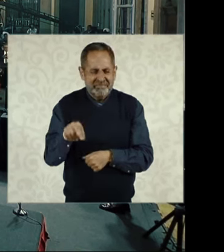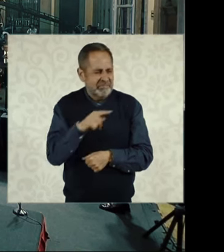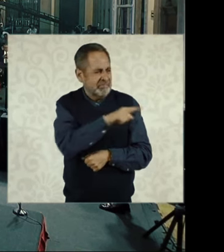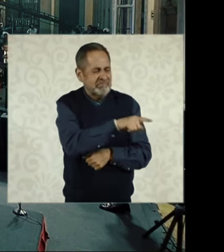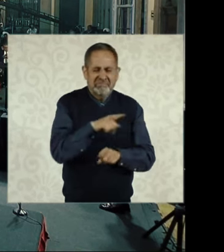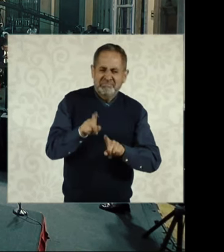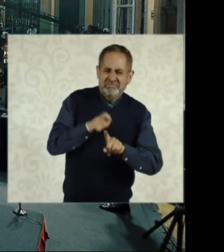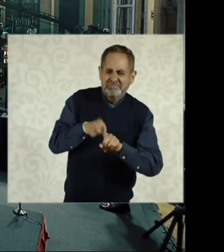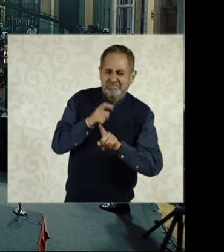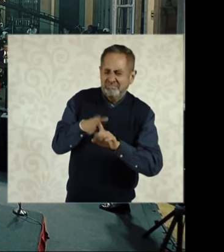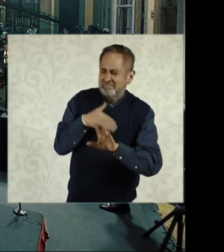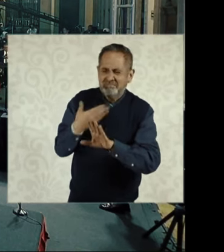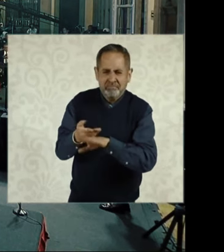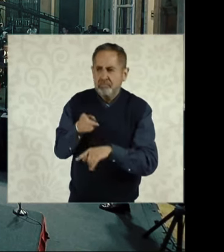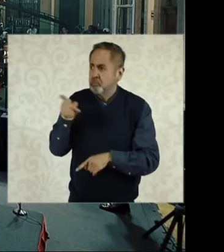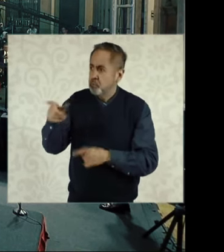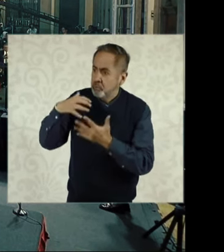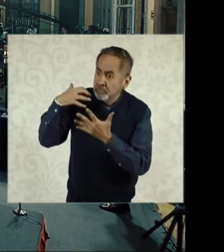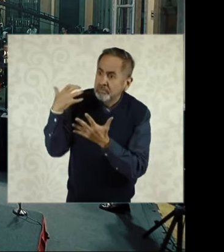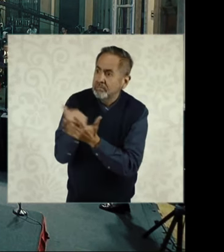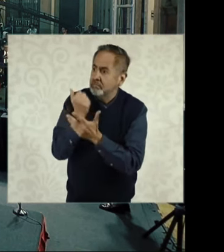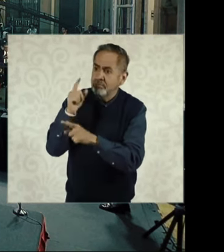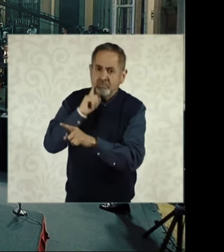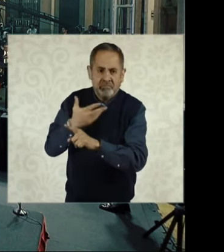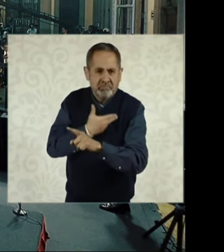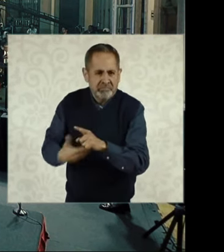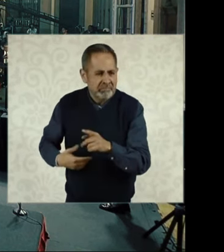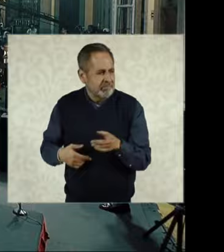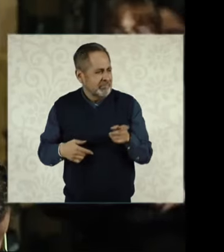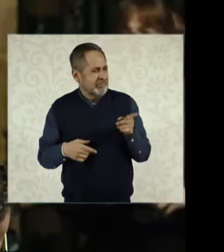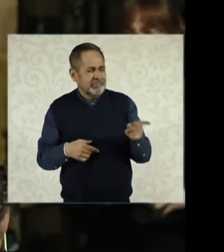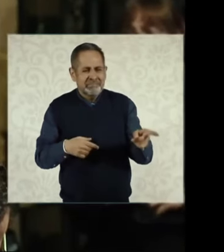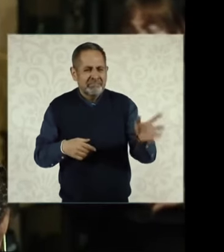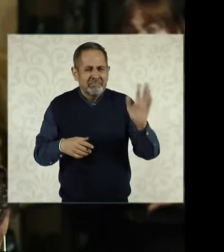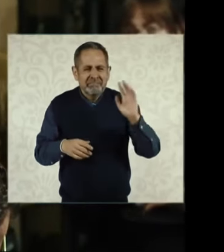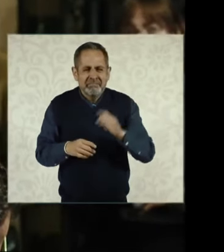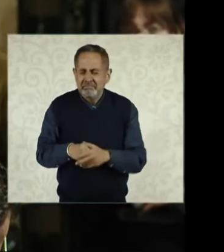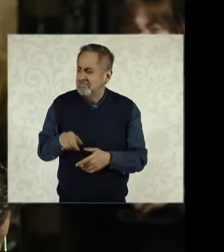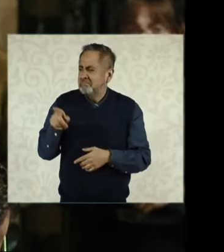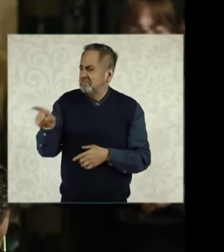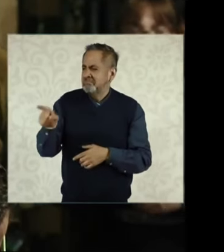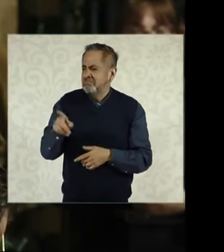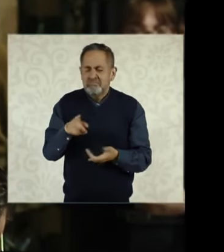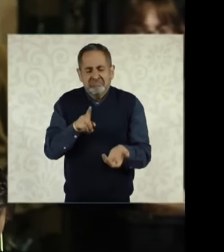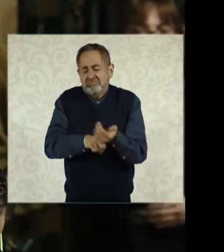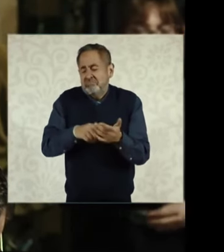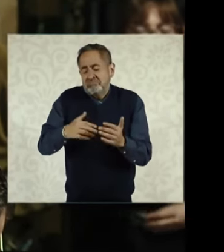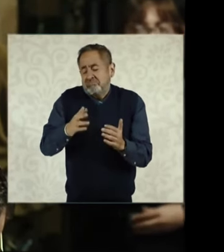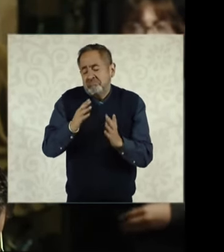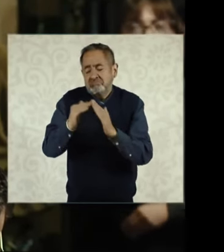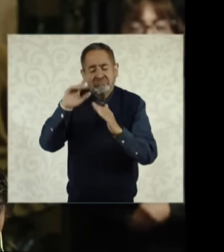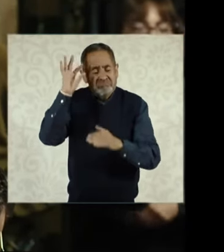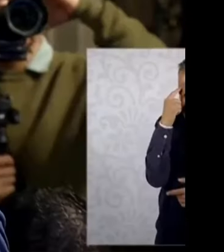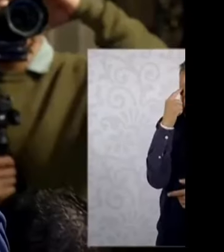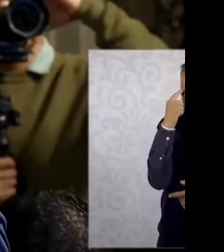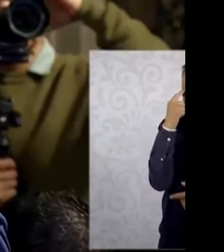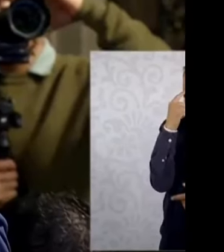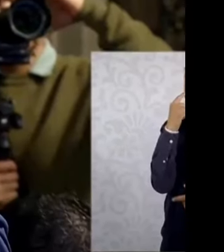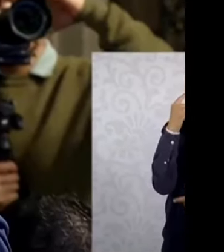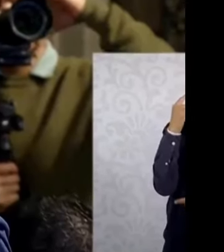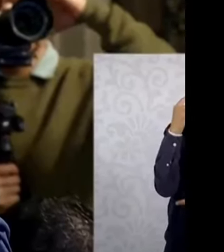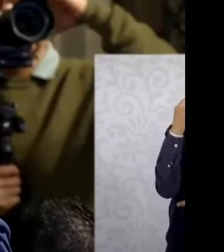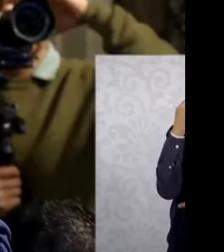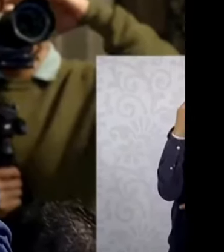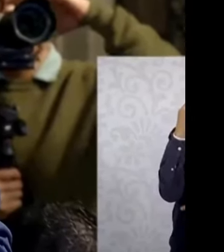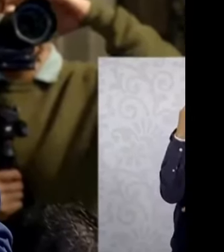refirió después de su triunfo porque esto fue en junio eh a a que tendríamos una á de casa eh por 6 años yo le